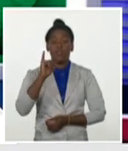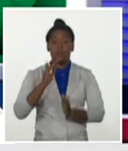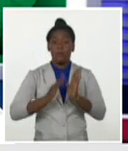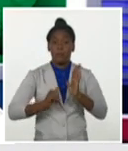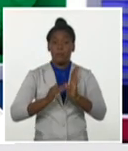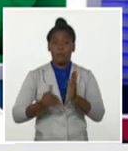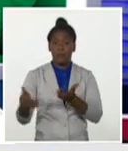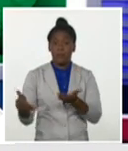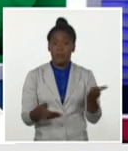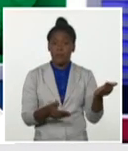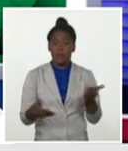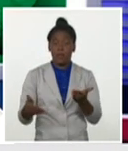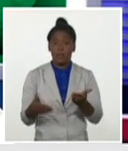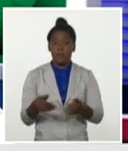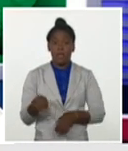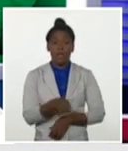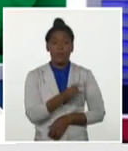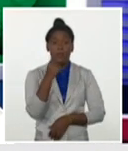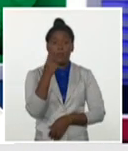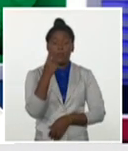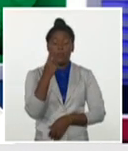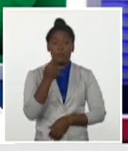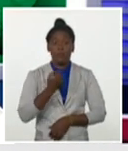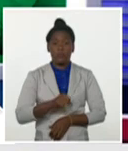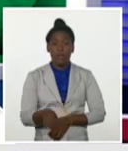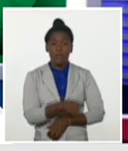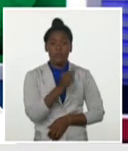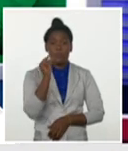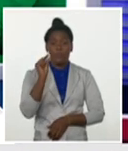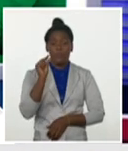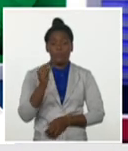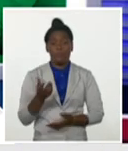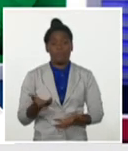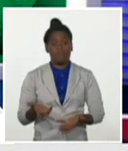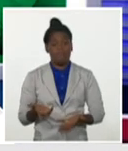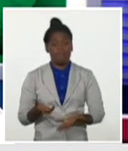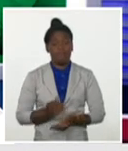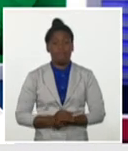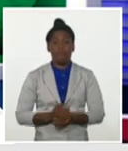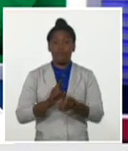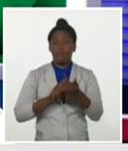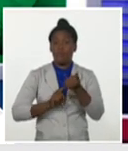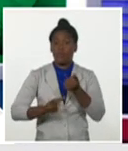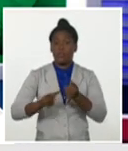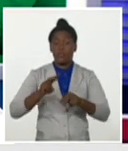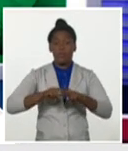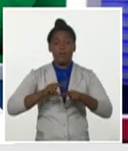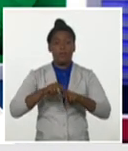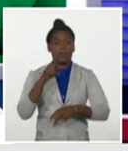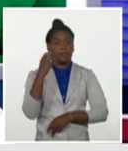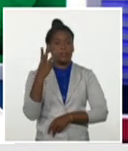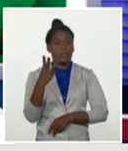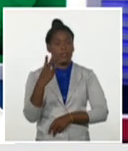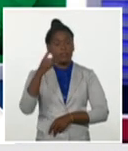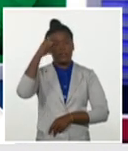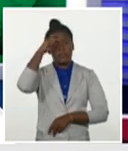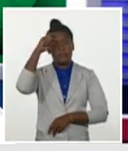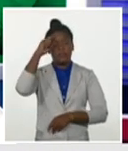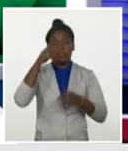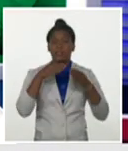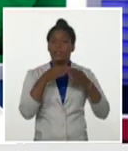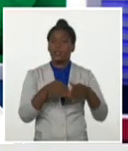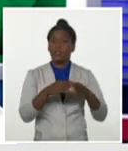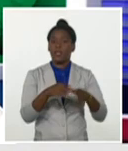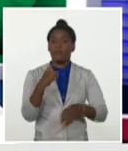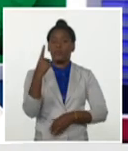1 un recién nacido. De las provincias La Habana 3, Santi Espíritus y Granma,